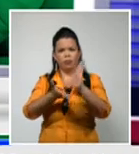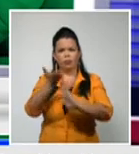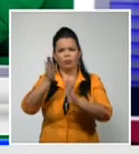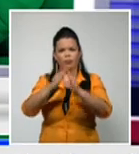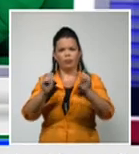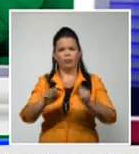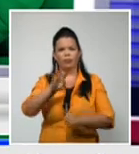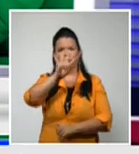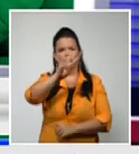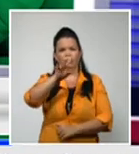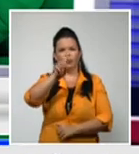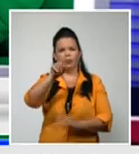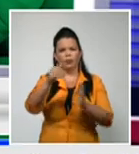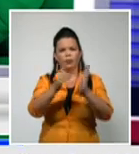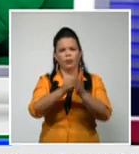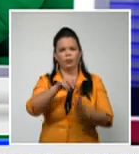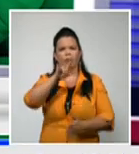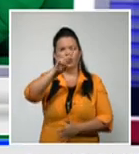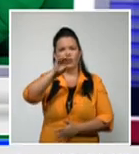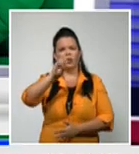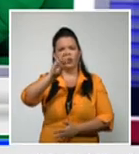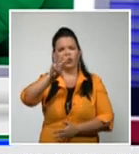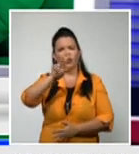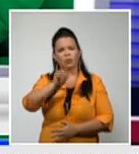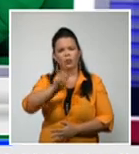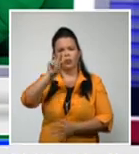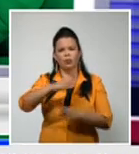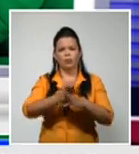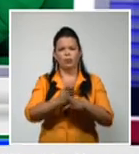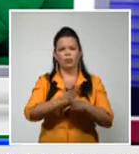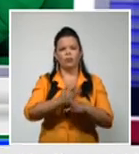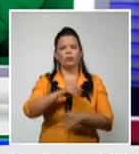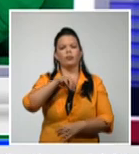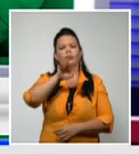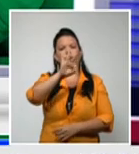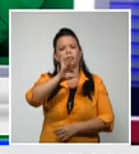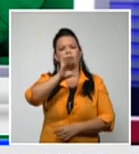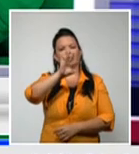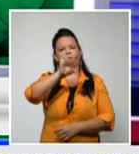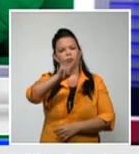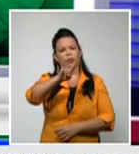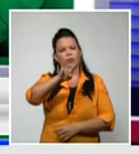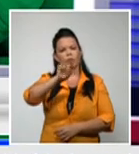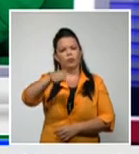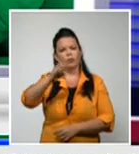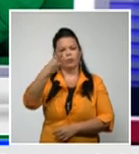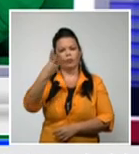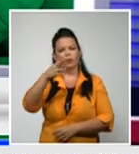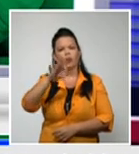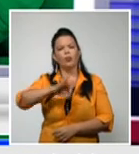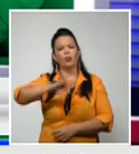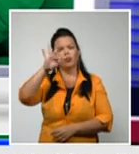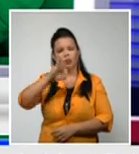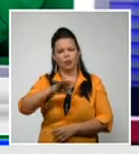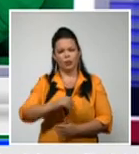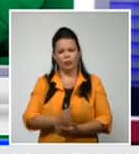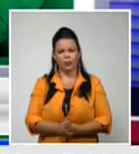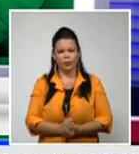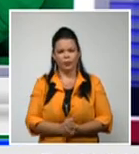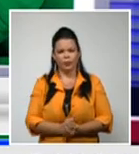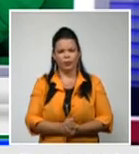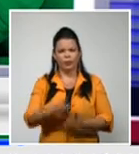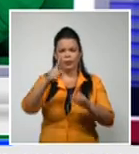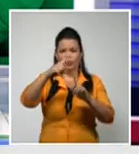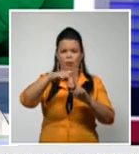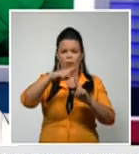41.903 pacientes, que es el 89,3% de todos los diagnosticados en Cuba. En las terapias